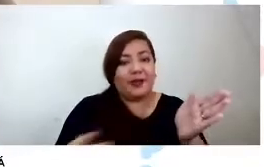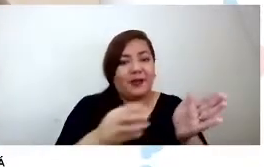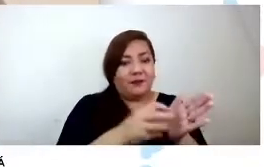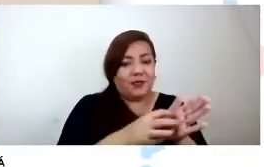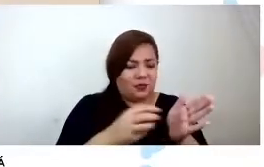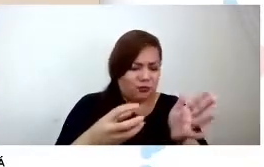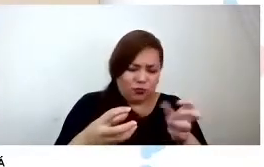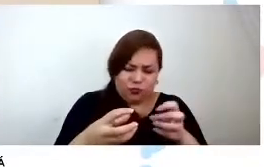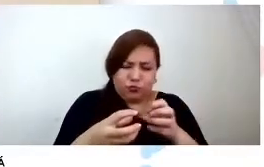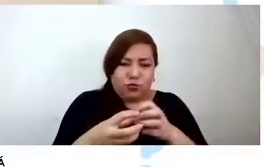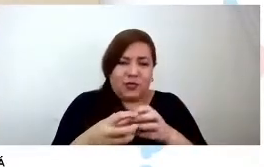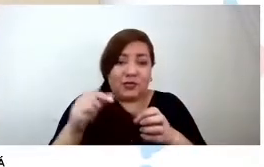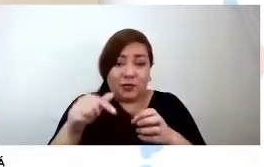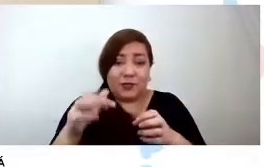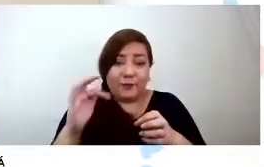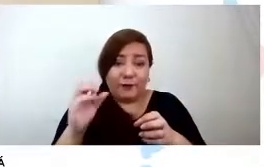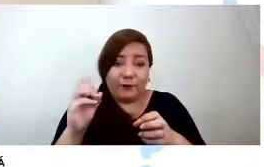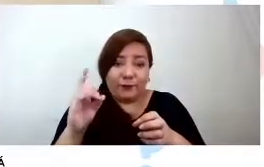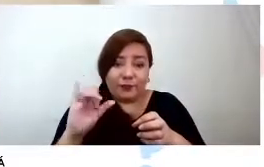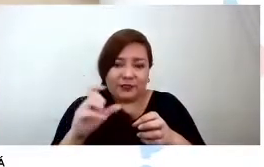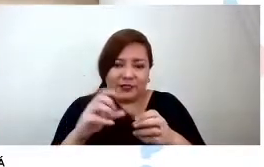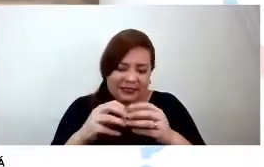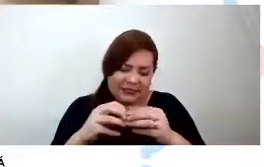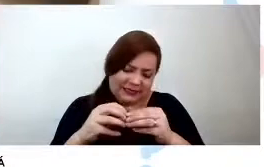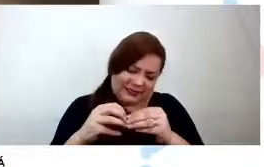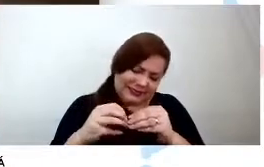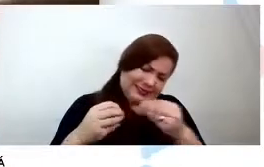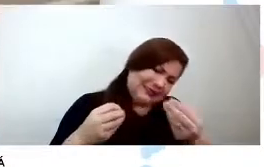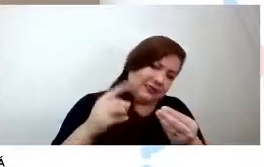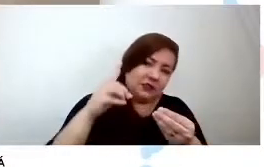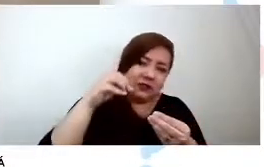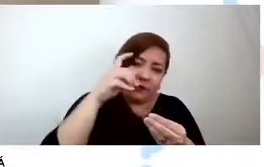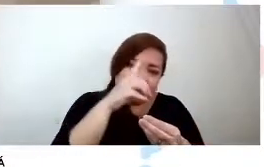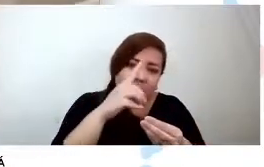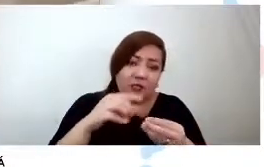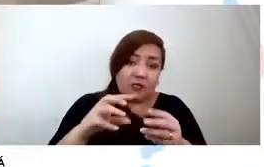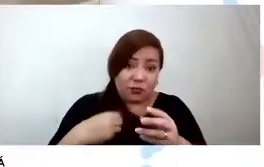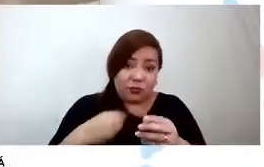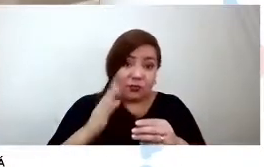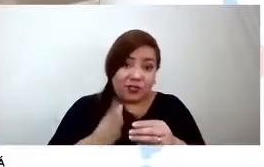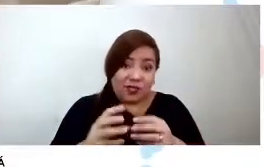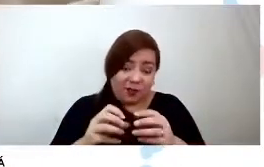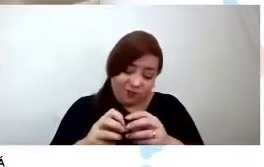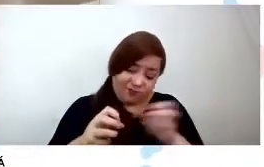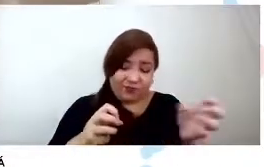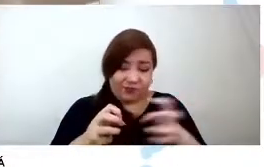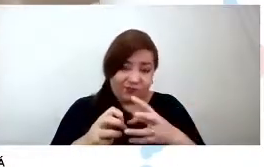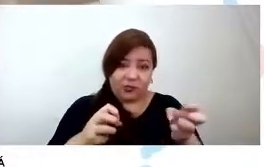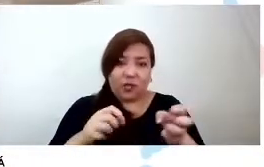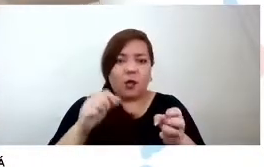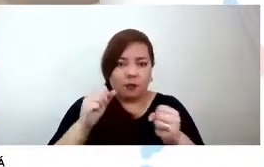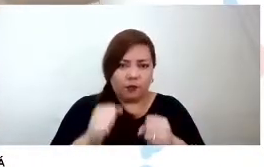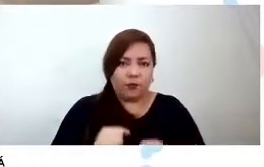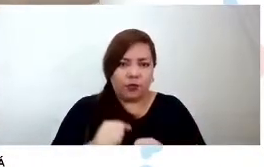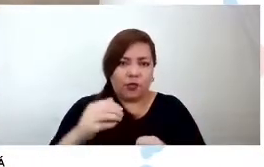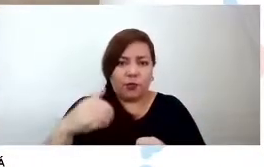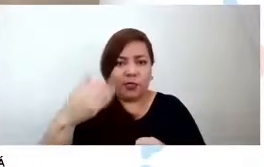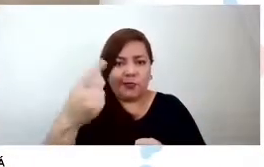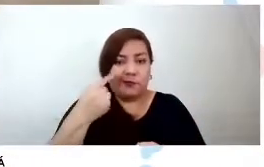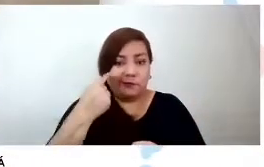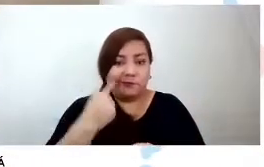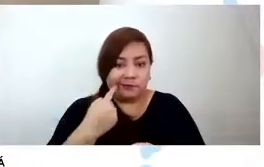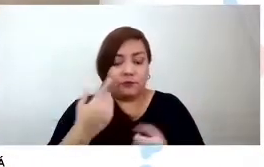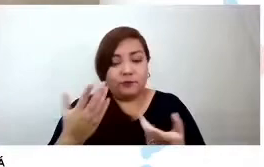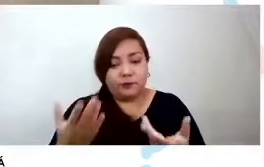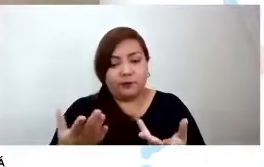fósil, que era muy difícil de sacar. Y si nosotros continuábamos extrayéndolo, podíamos generar otra afectación.